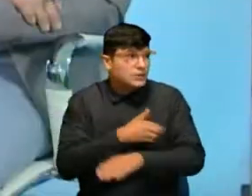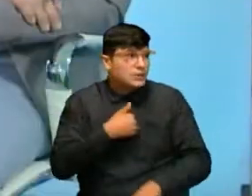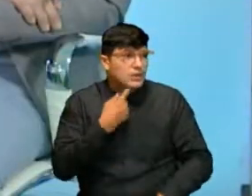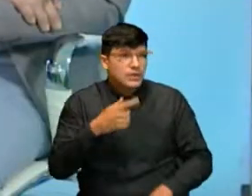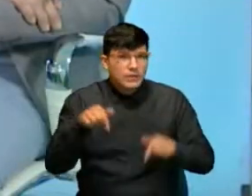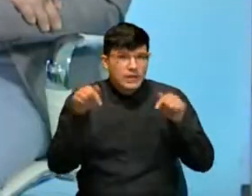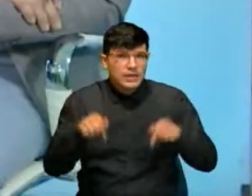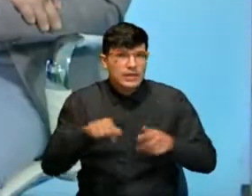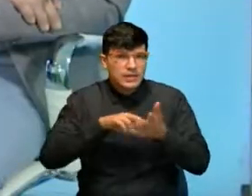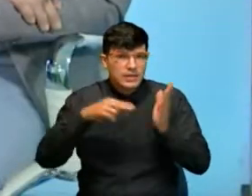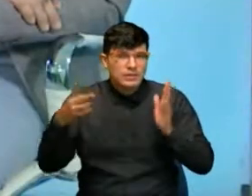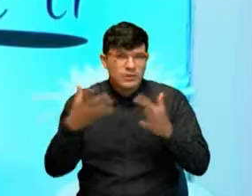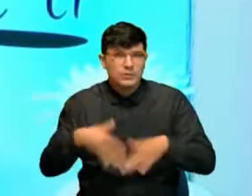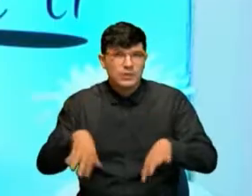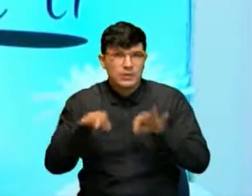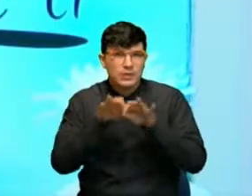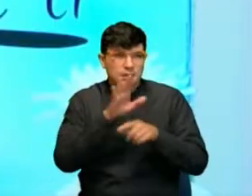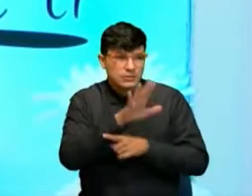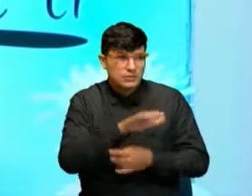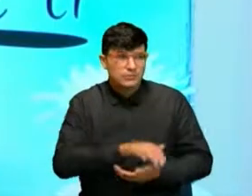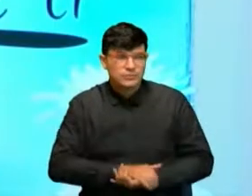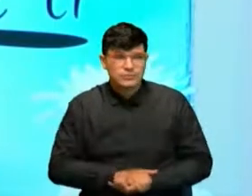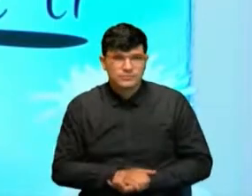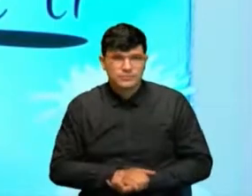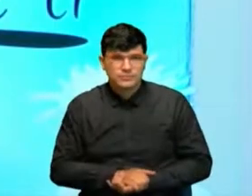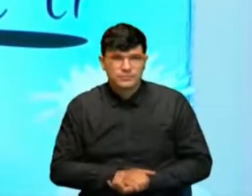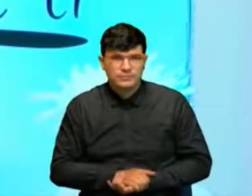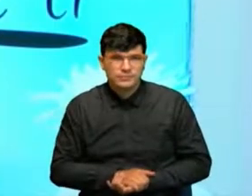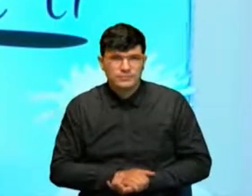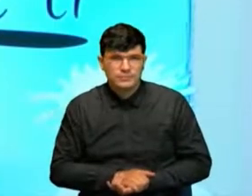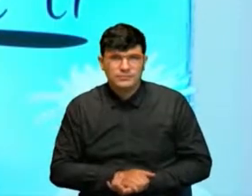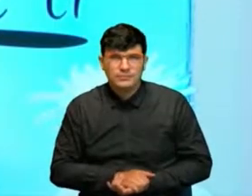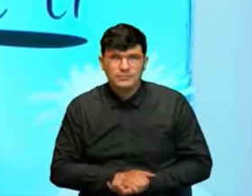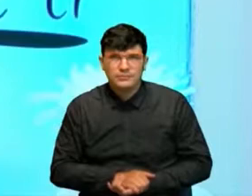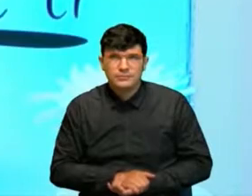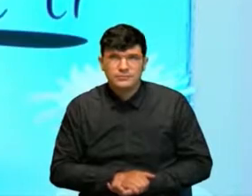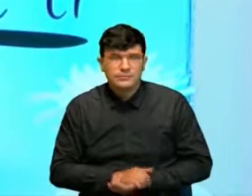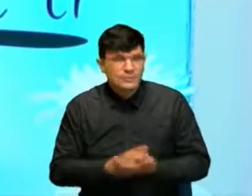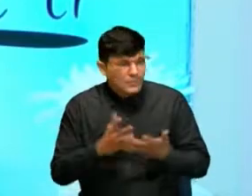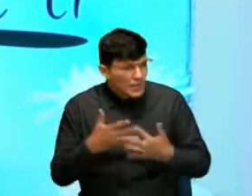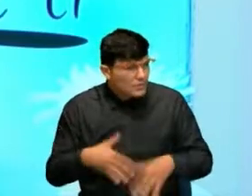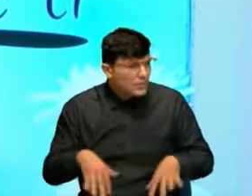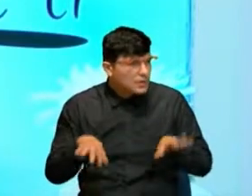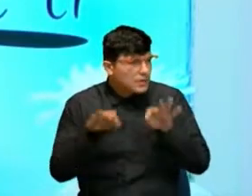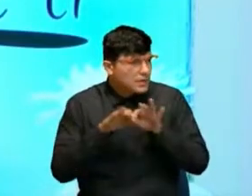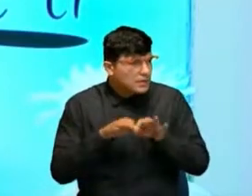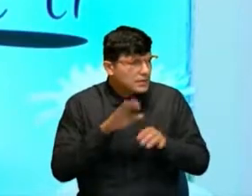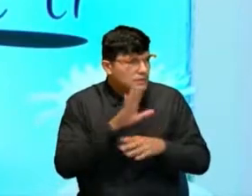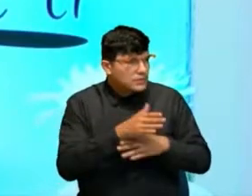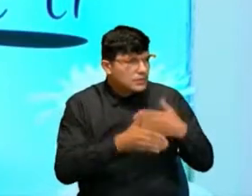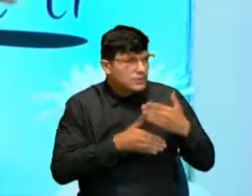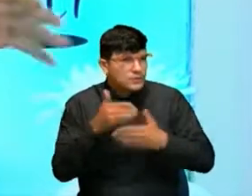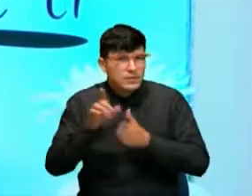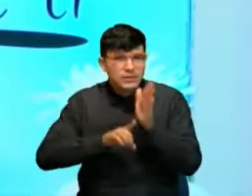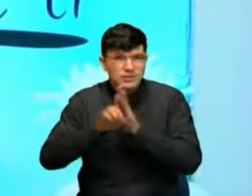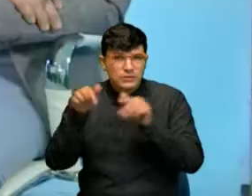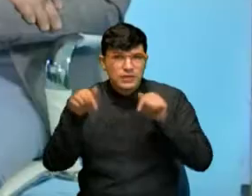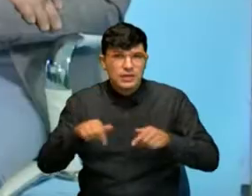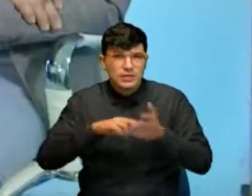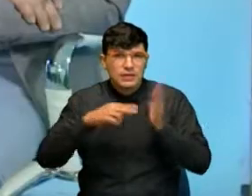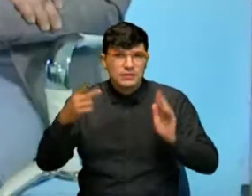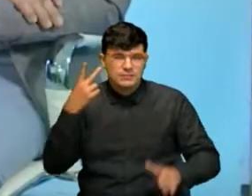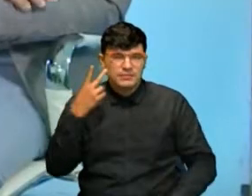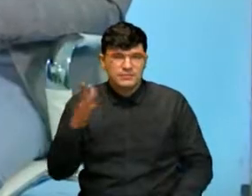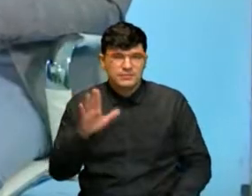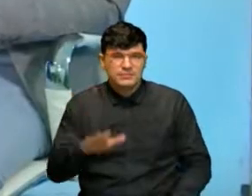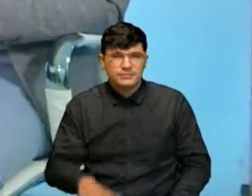tecnología digital, de internet, pero es que la radio sigue jugando un papel muy importante para darle voz a esas regiones que han estado marginadas en